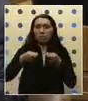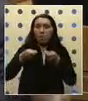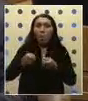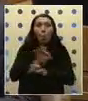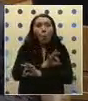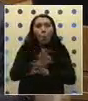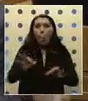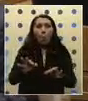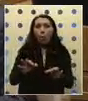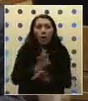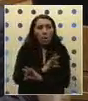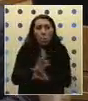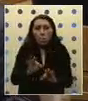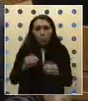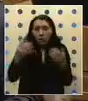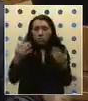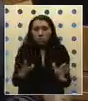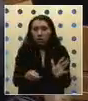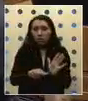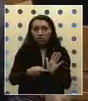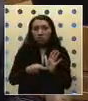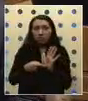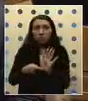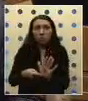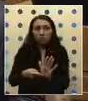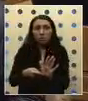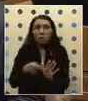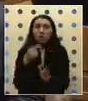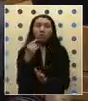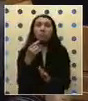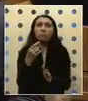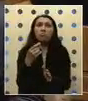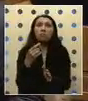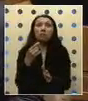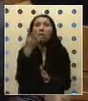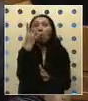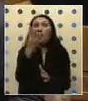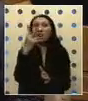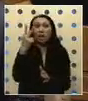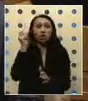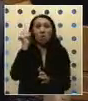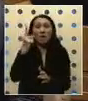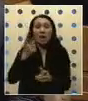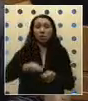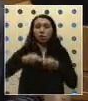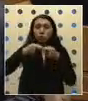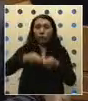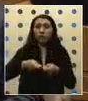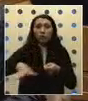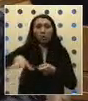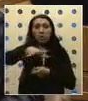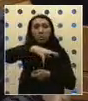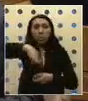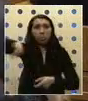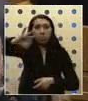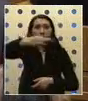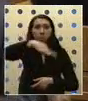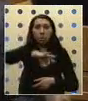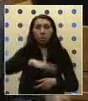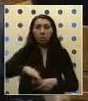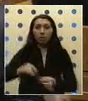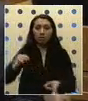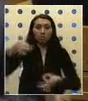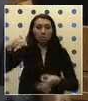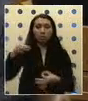nunca ha ocurrido, nunca. Va a entregar 48.000 subsidios circulando en el país,